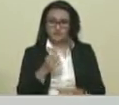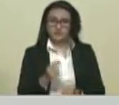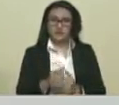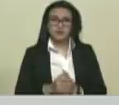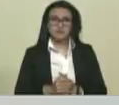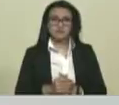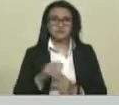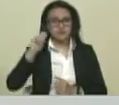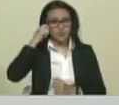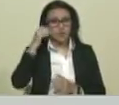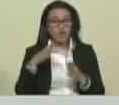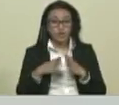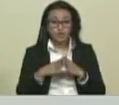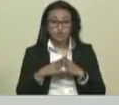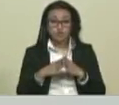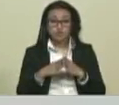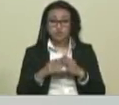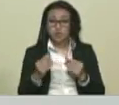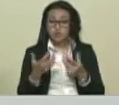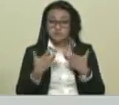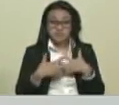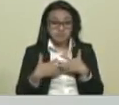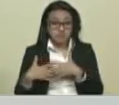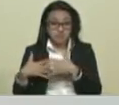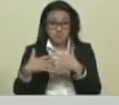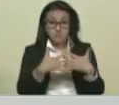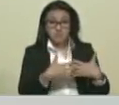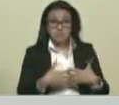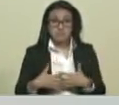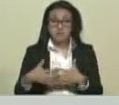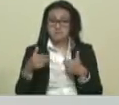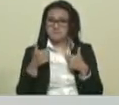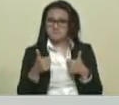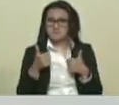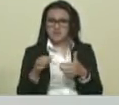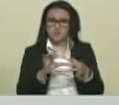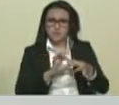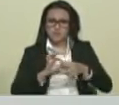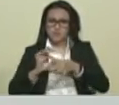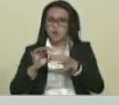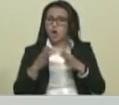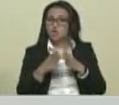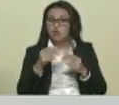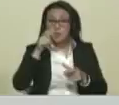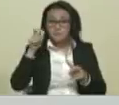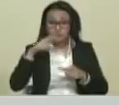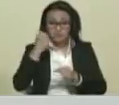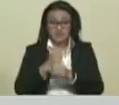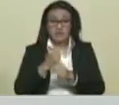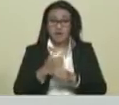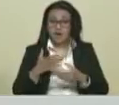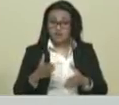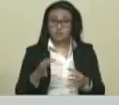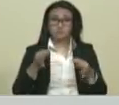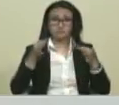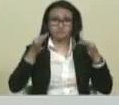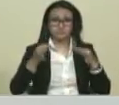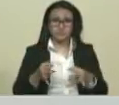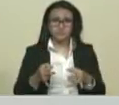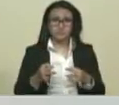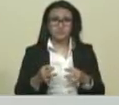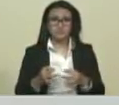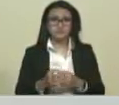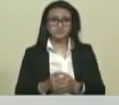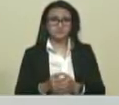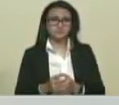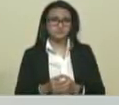nosotros estamos absolutamente automatizados y cuando decimos que tenemos a todos nuestros funcionarios en sus puestos de trabajo, que tenemos a